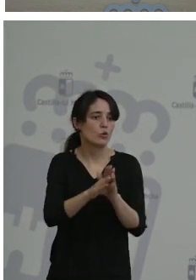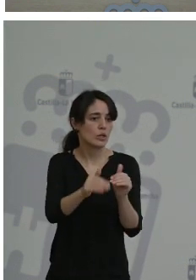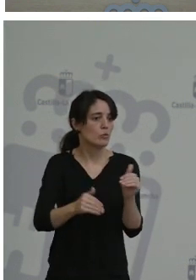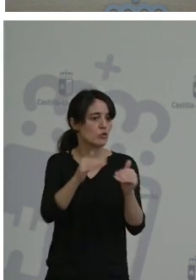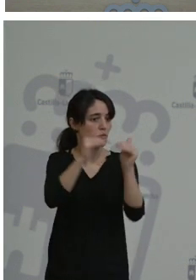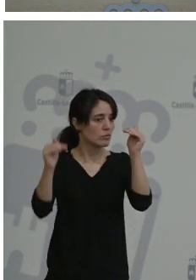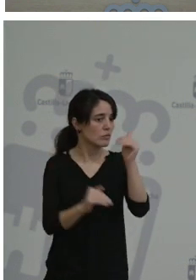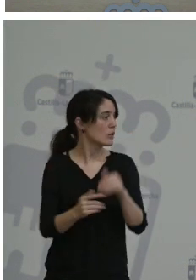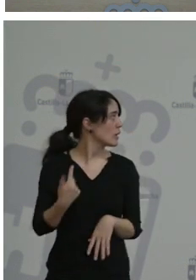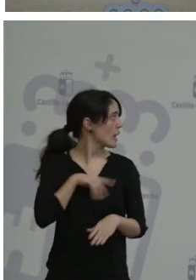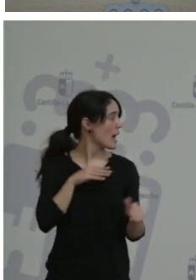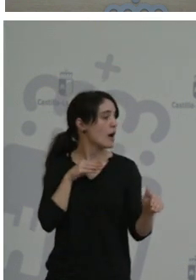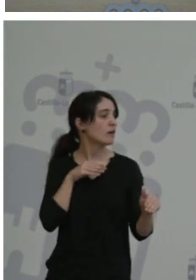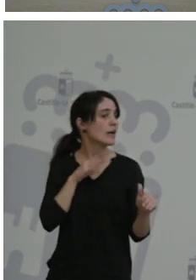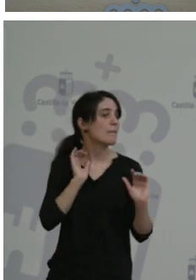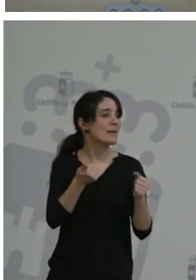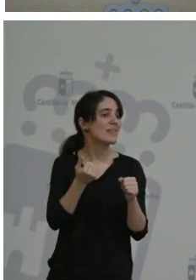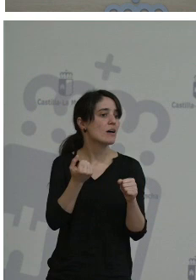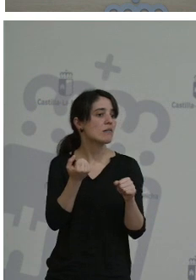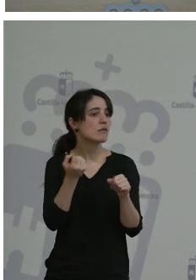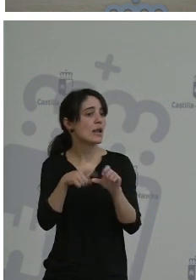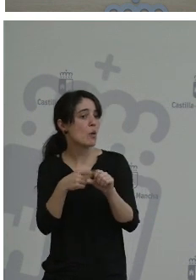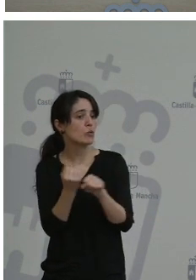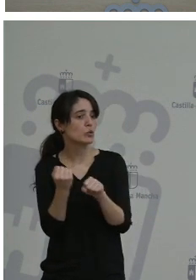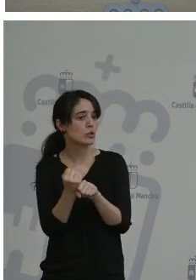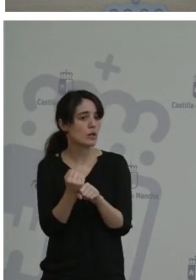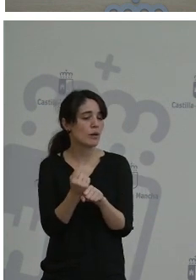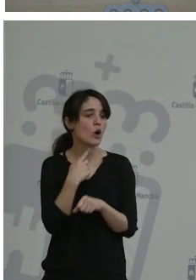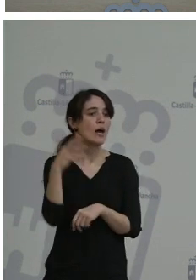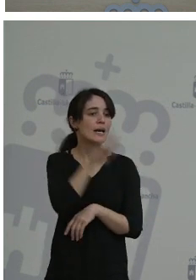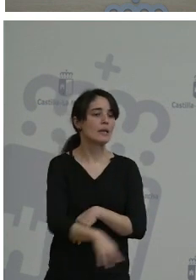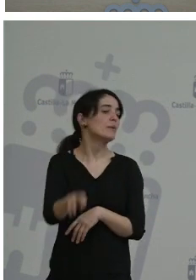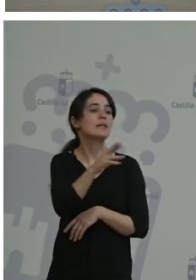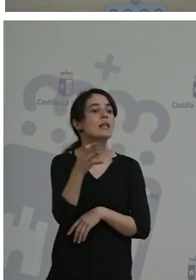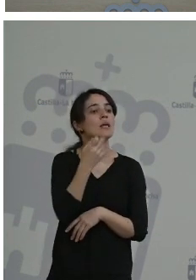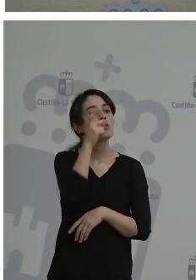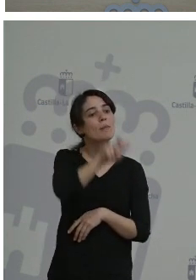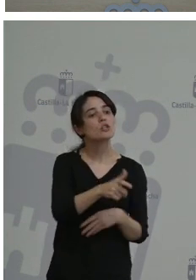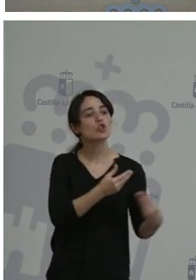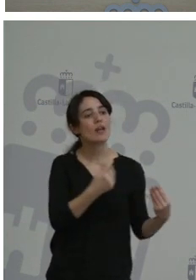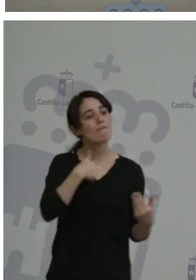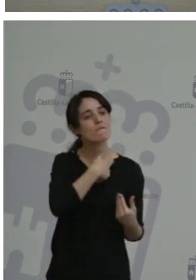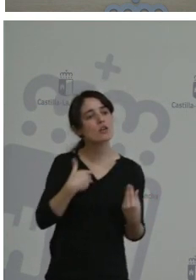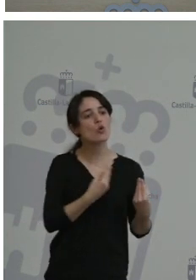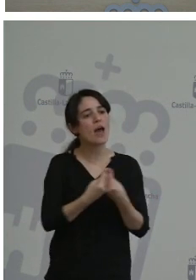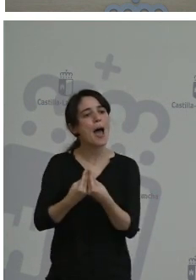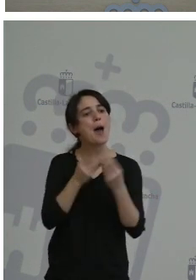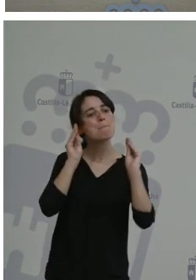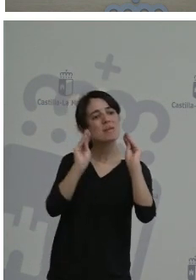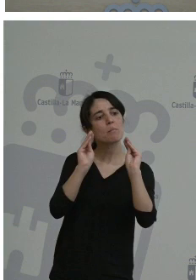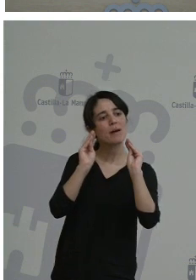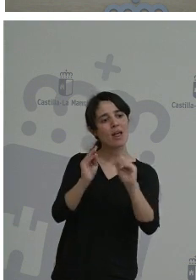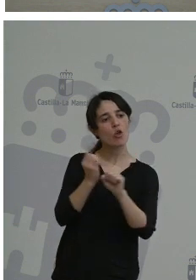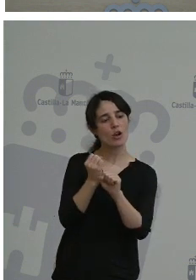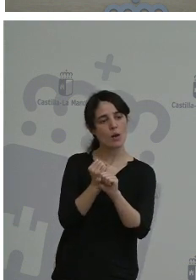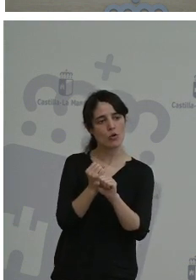incorporación en el puesto de trabajo, insistir en que exista ese preparador laboral, en que se tengan en cuenta este